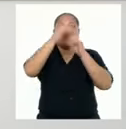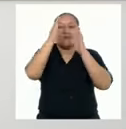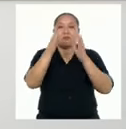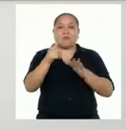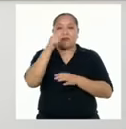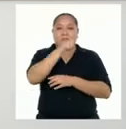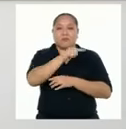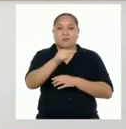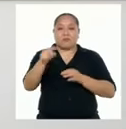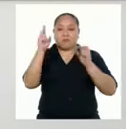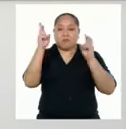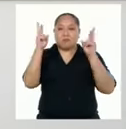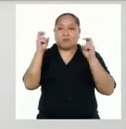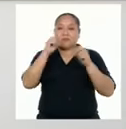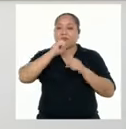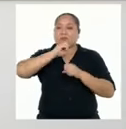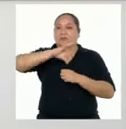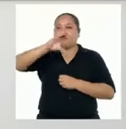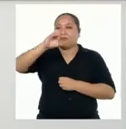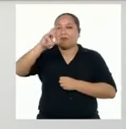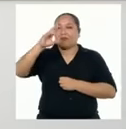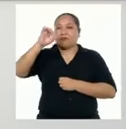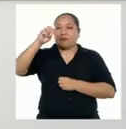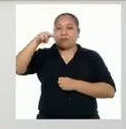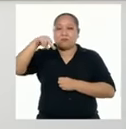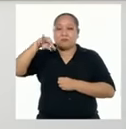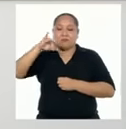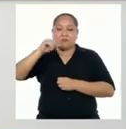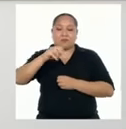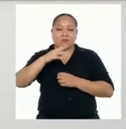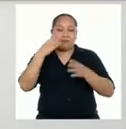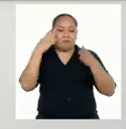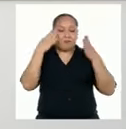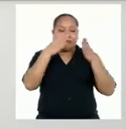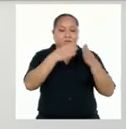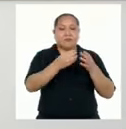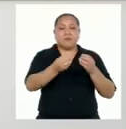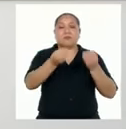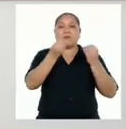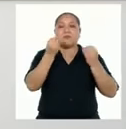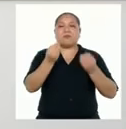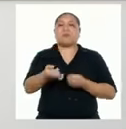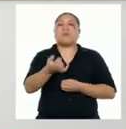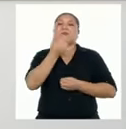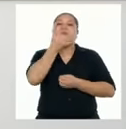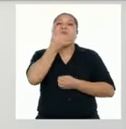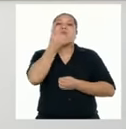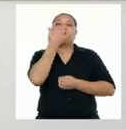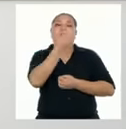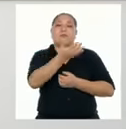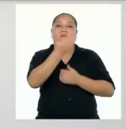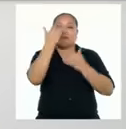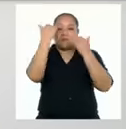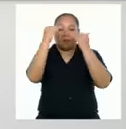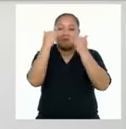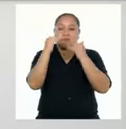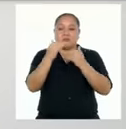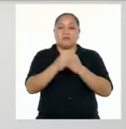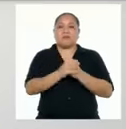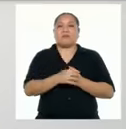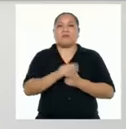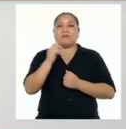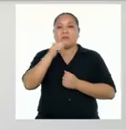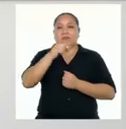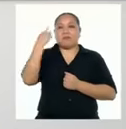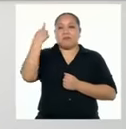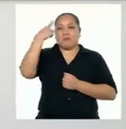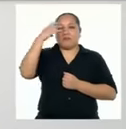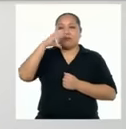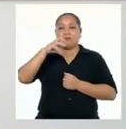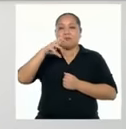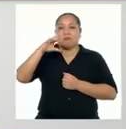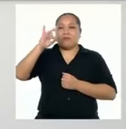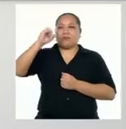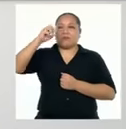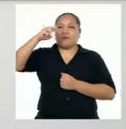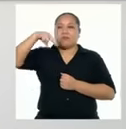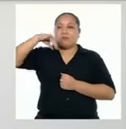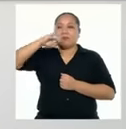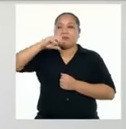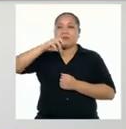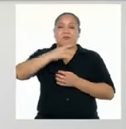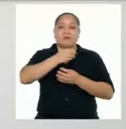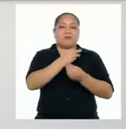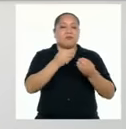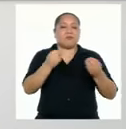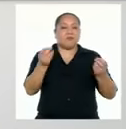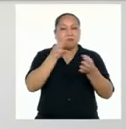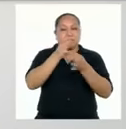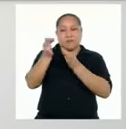tema dicen que las crónicas se enfocan en cómo ocurrieron los hechos y por eso en las crónicas